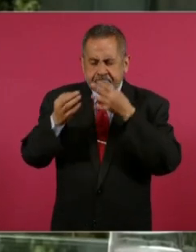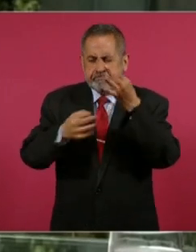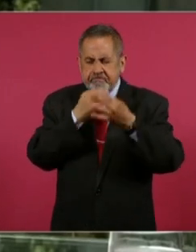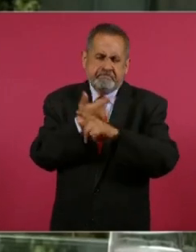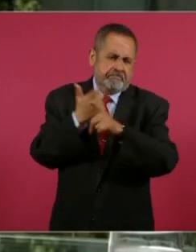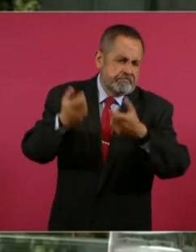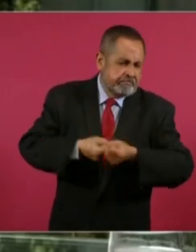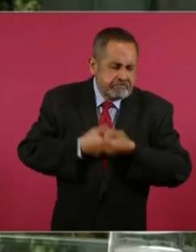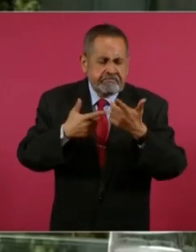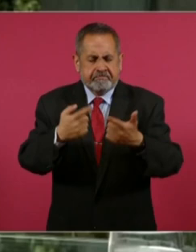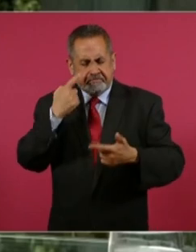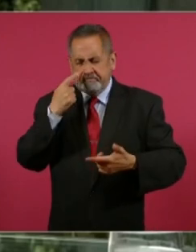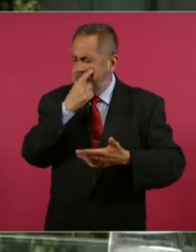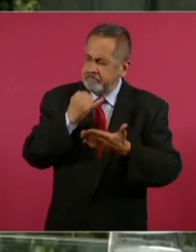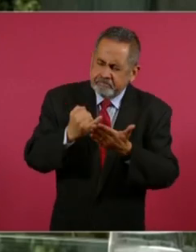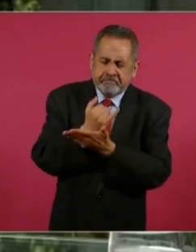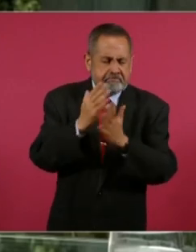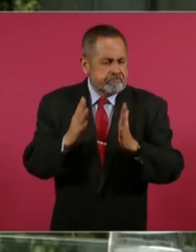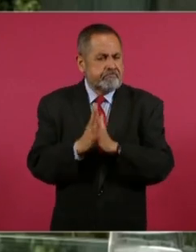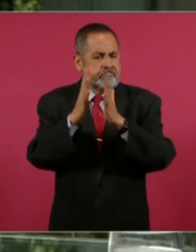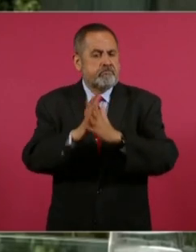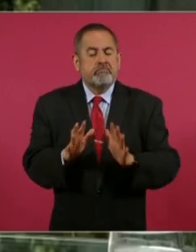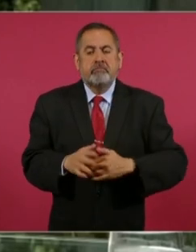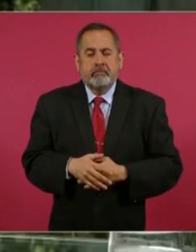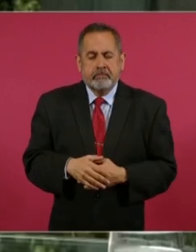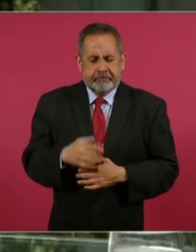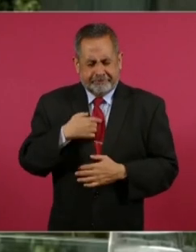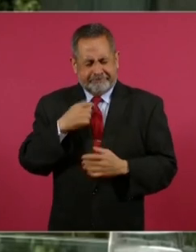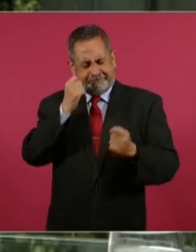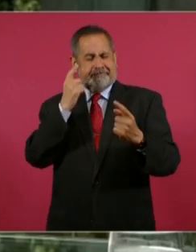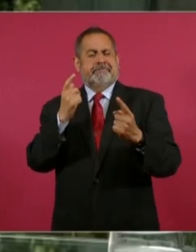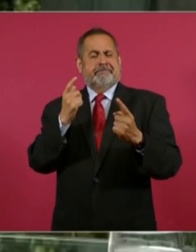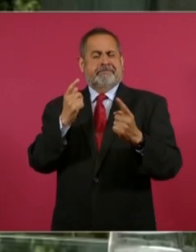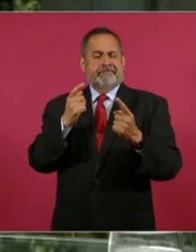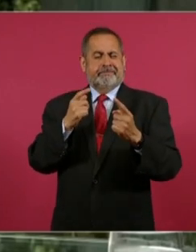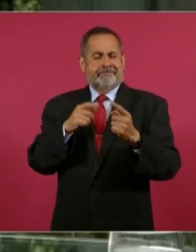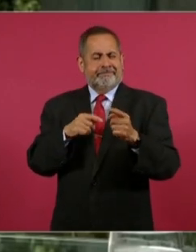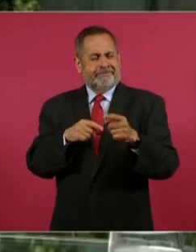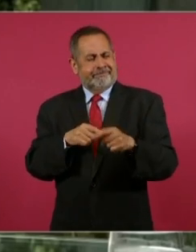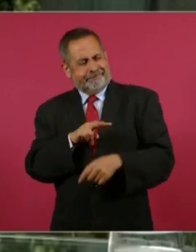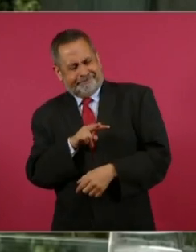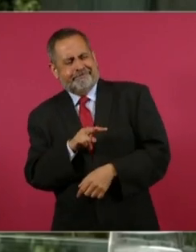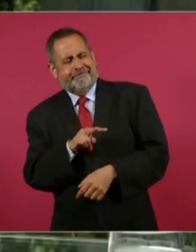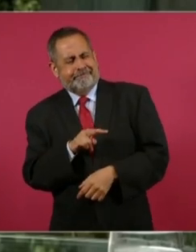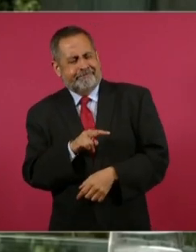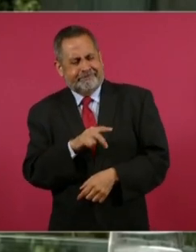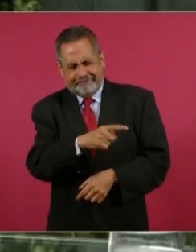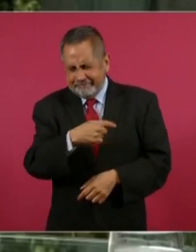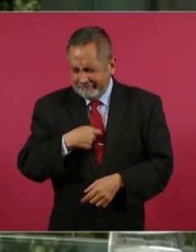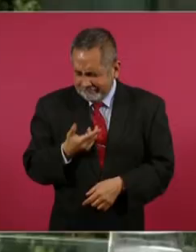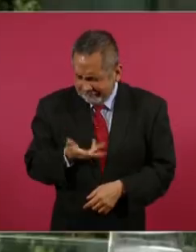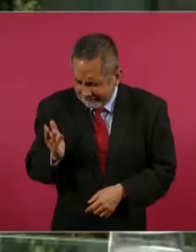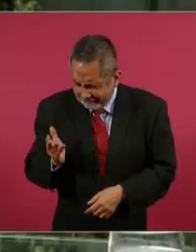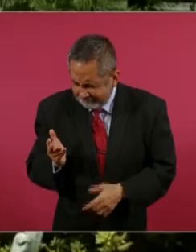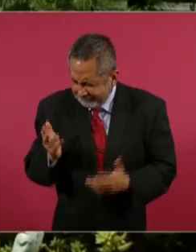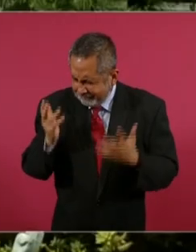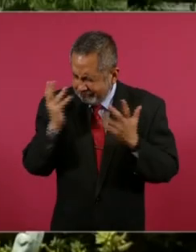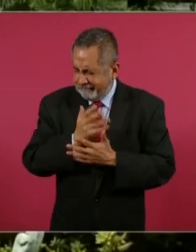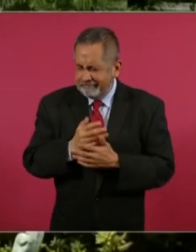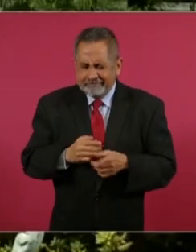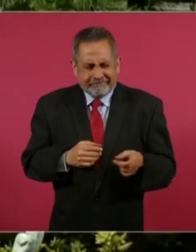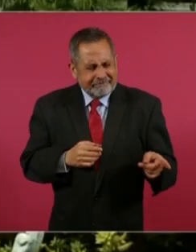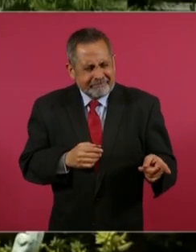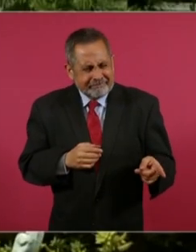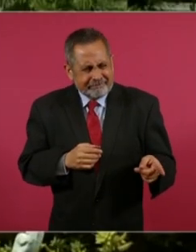democracia y libertad de expresión, sí me llama la atención porque a mí me tocó. Y como que dices, oye, si es